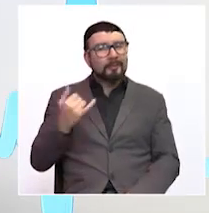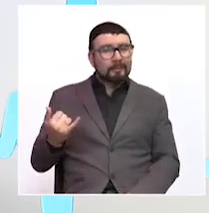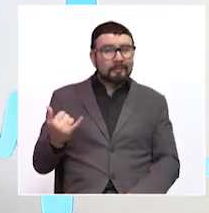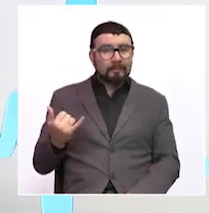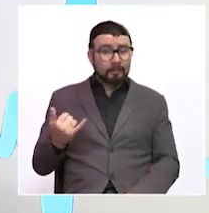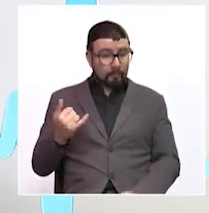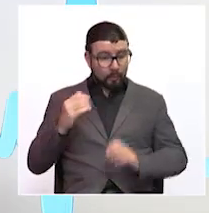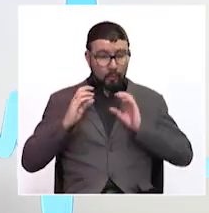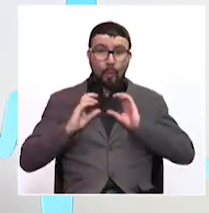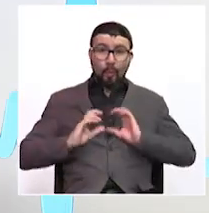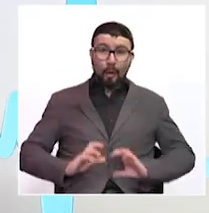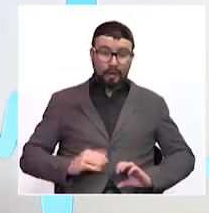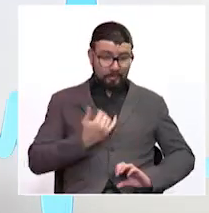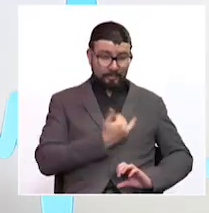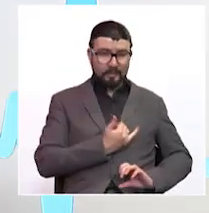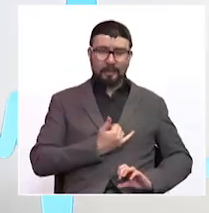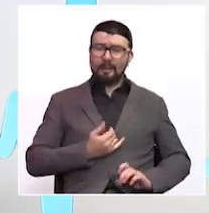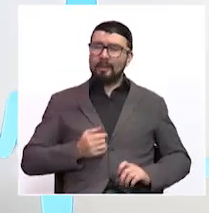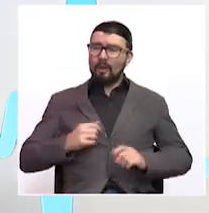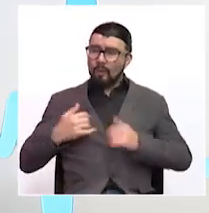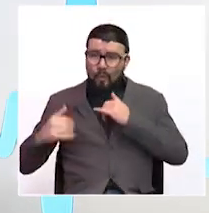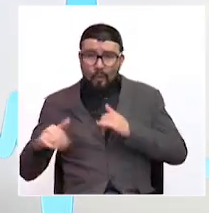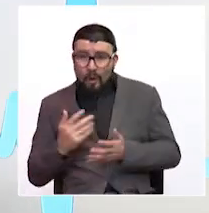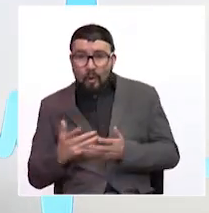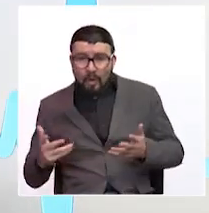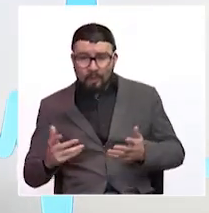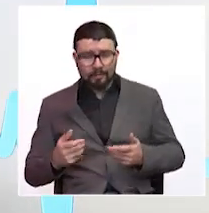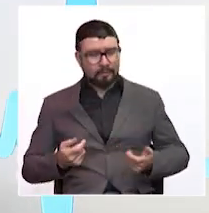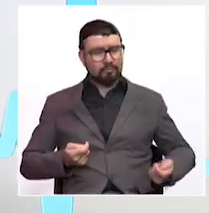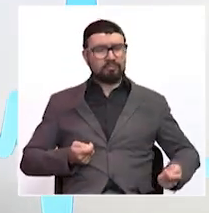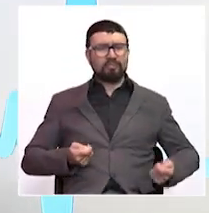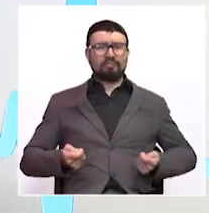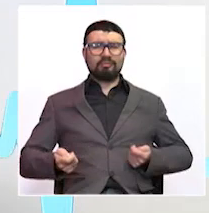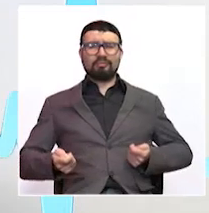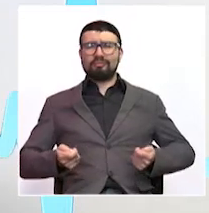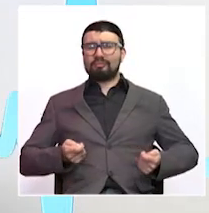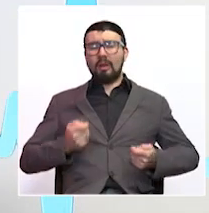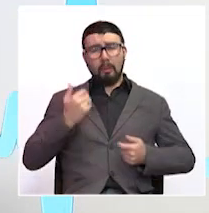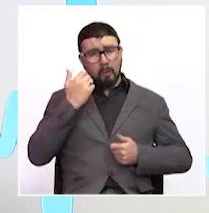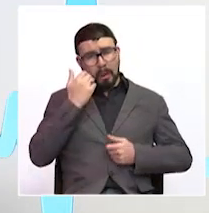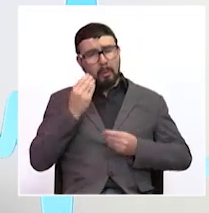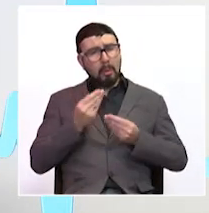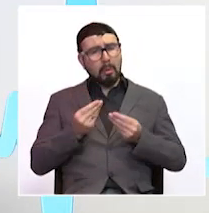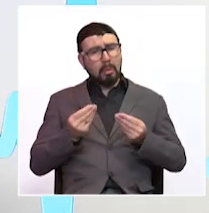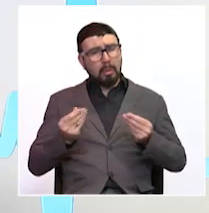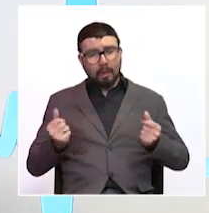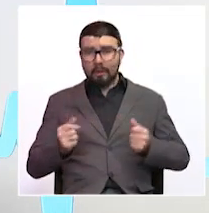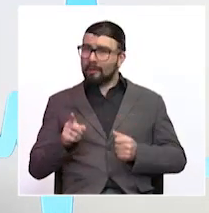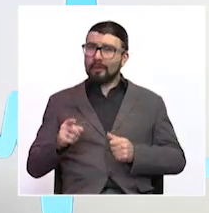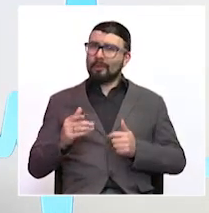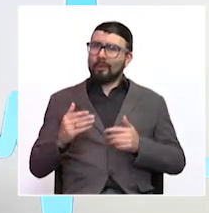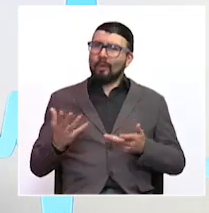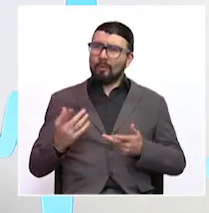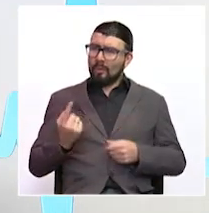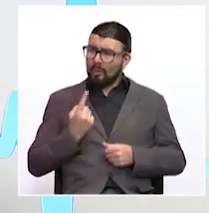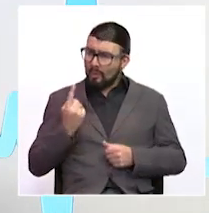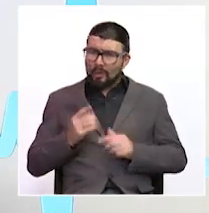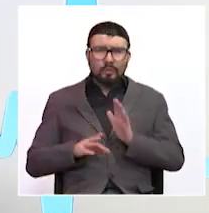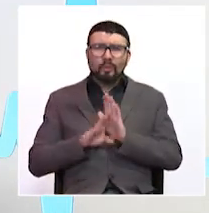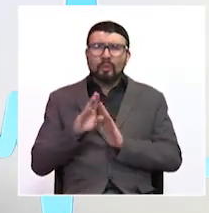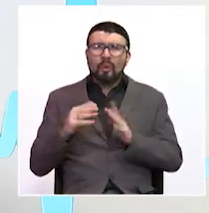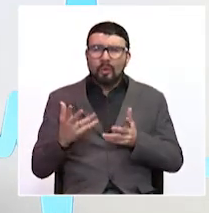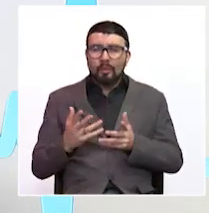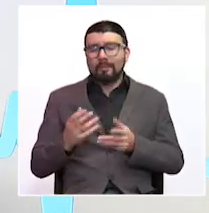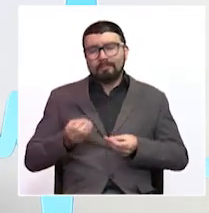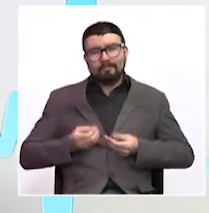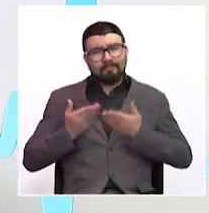organismo y entra en una estabilidad maravillosa y eso únicamente se logra a través de la de la alegría de dar amor